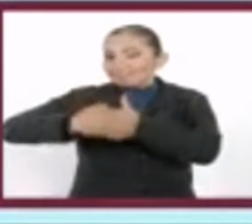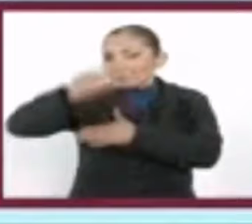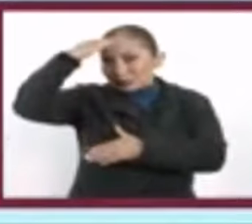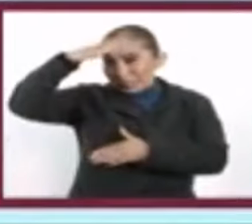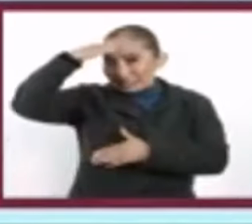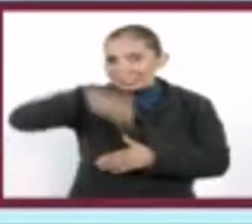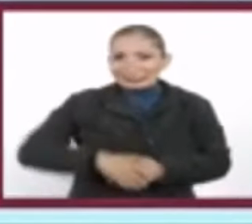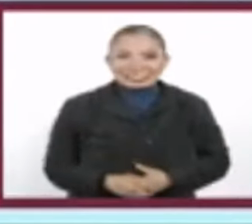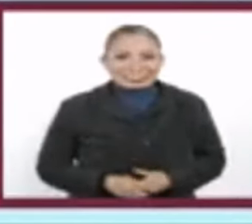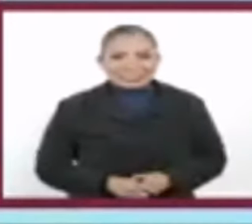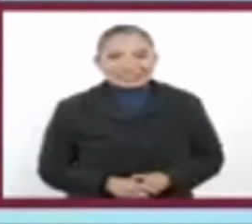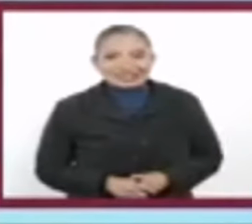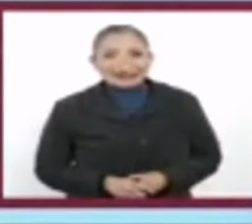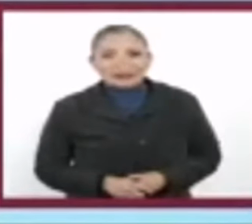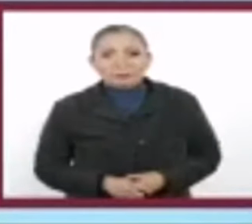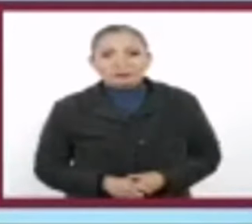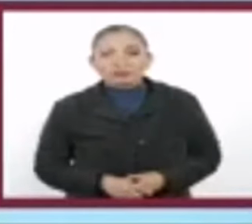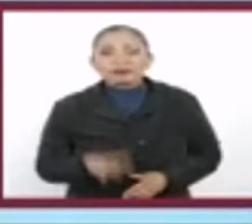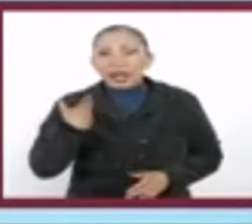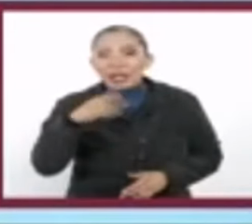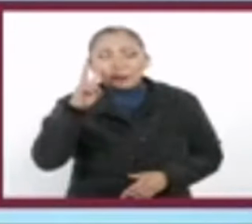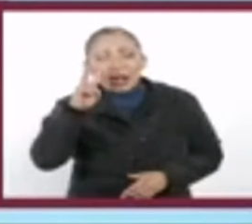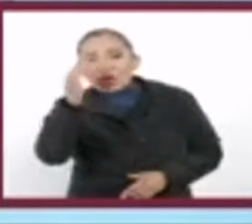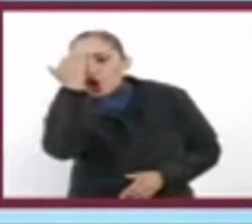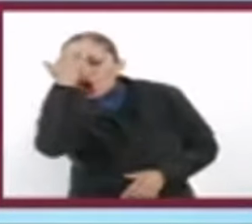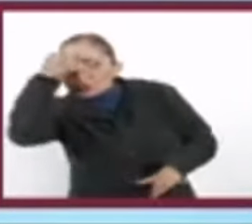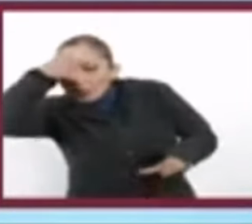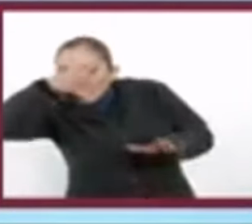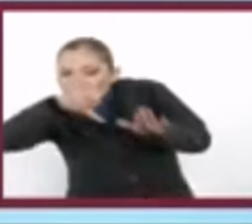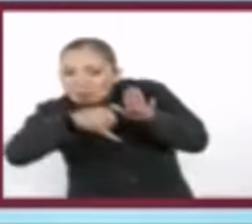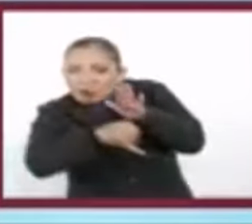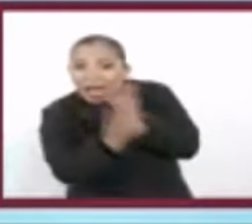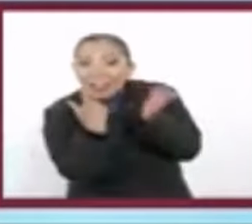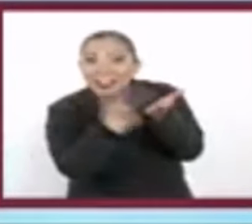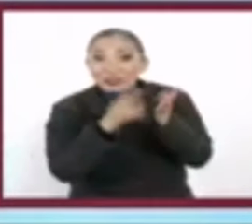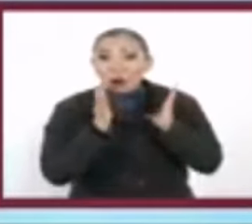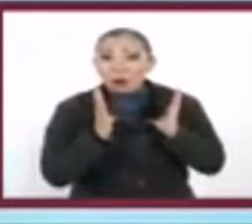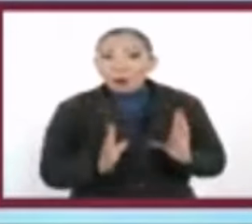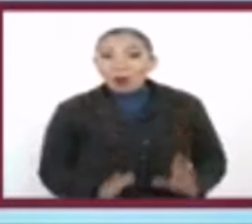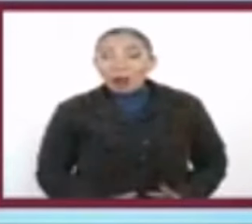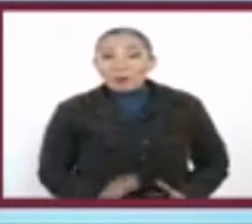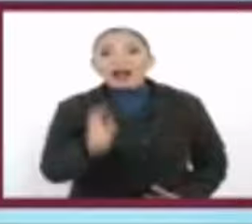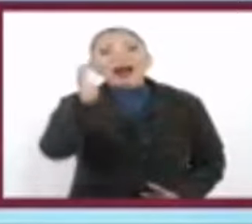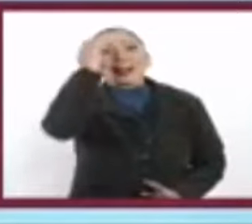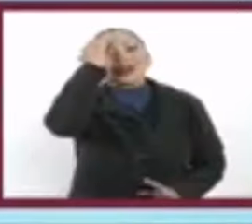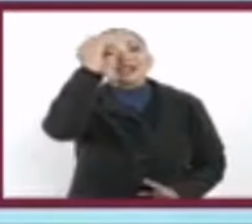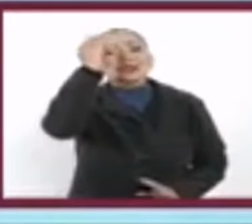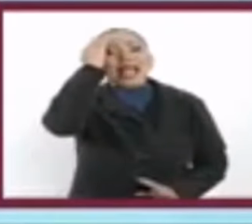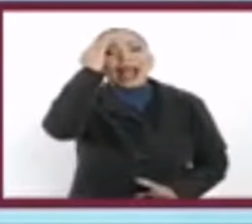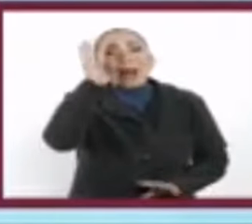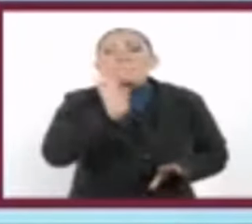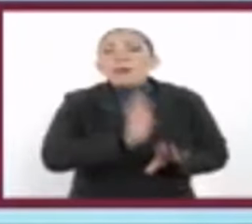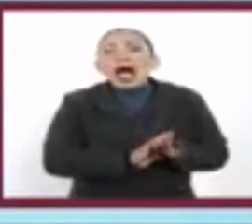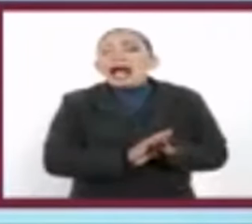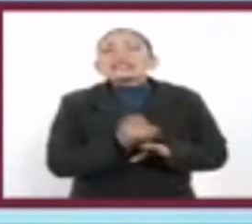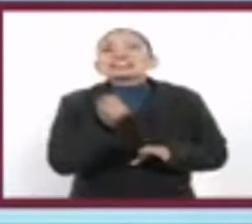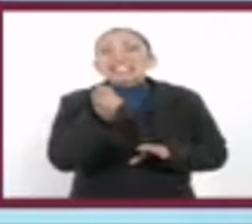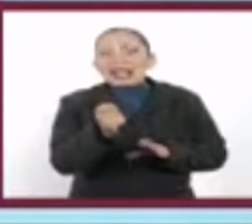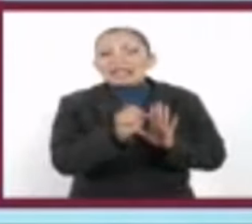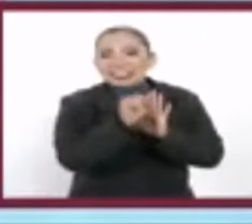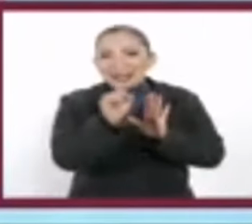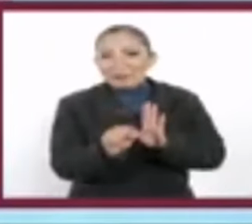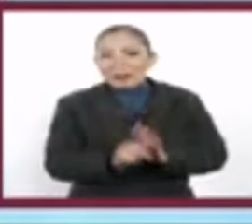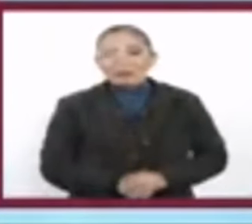carpeta de experiencias. Hagamos un viaje al interior del cuerpo humano para conocer un poco más de